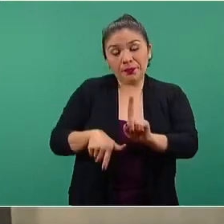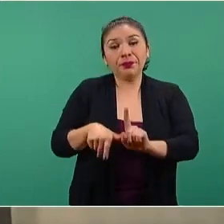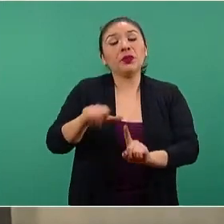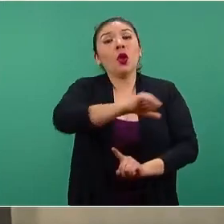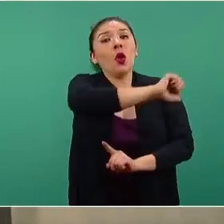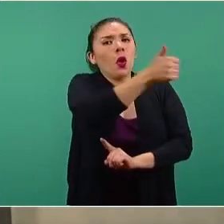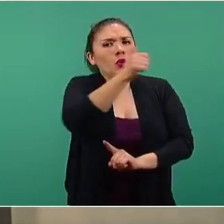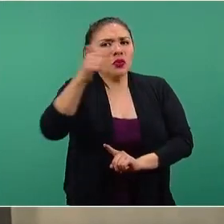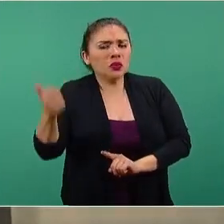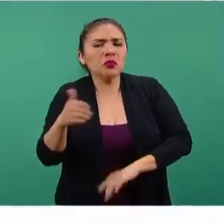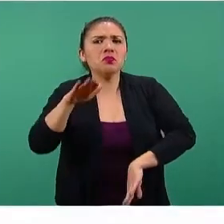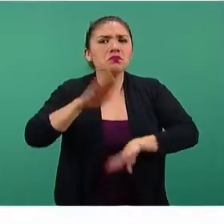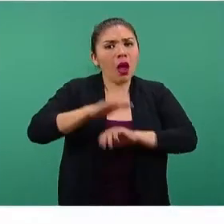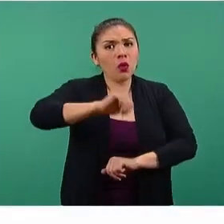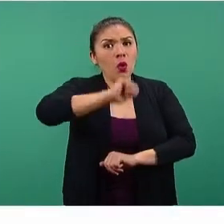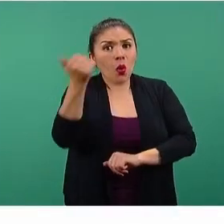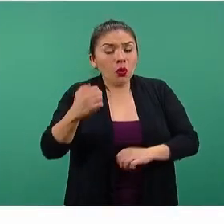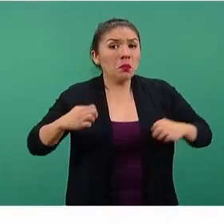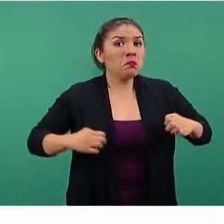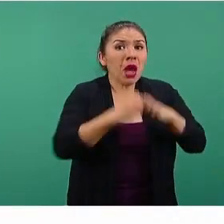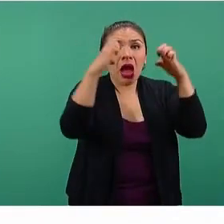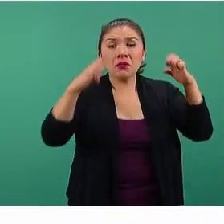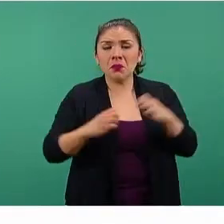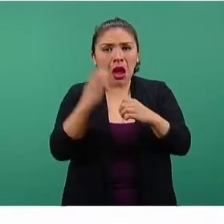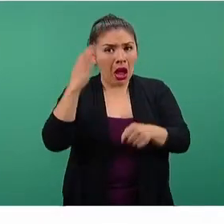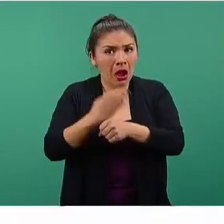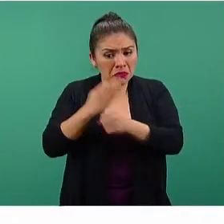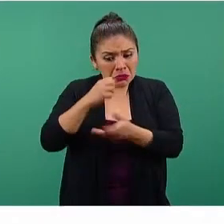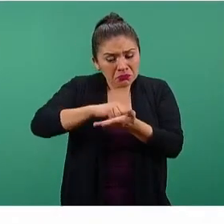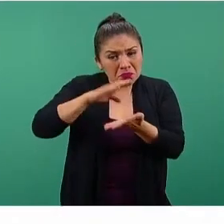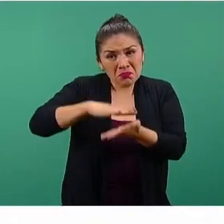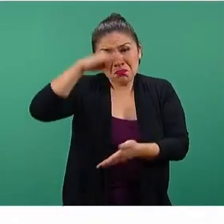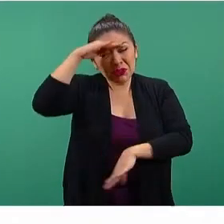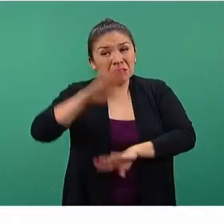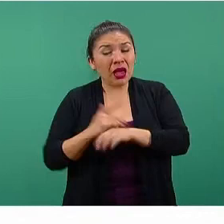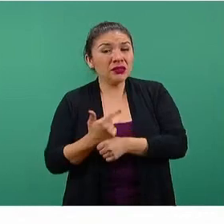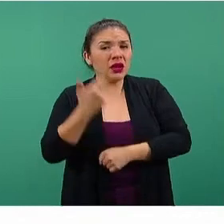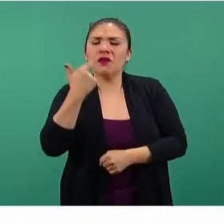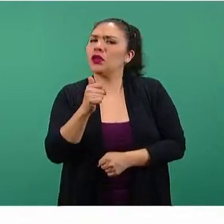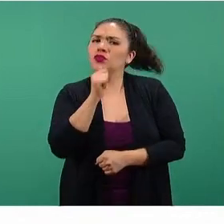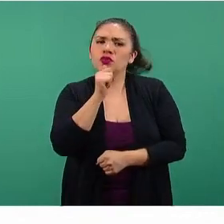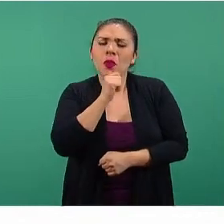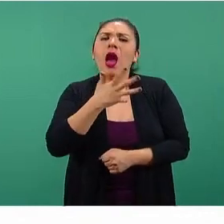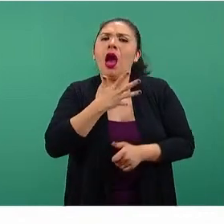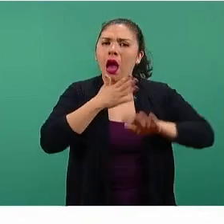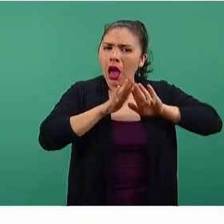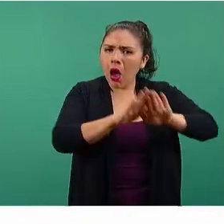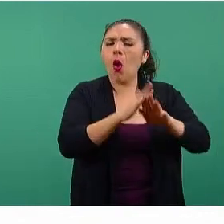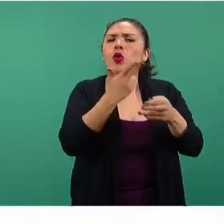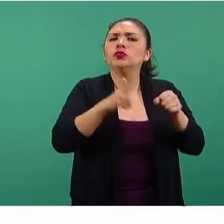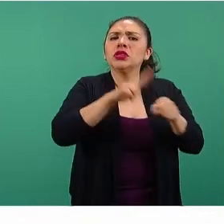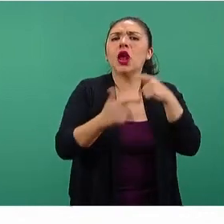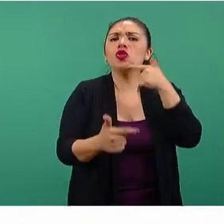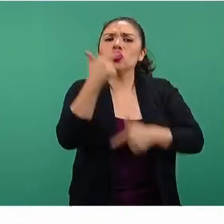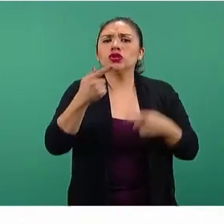lo demás, no hemos tenido otros eventos que en este momento sean de consideración. Permanecen hospitalizadas 12 personas. Recordar que no son las